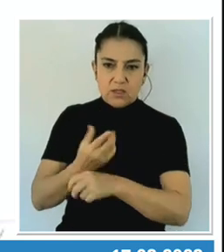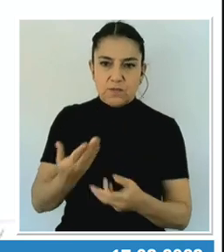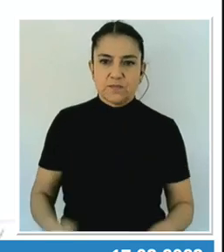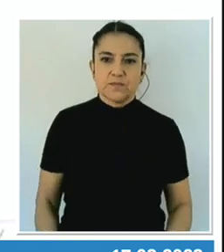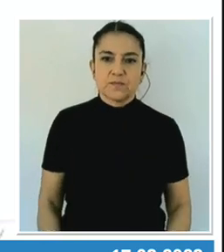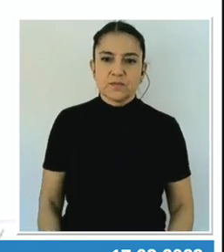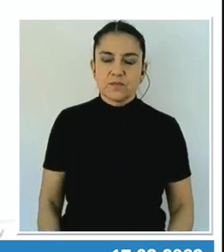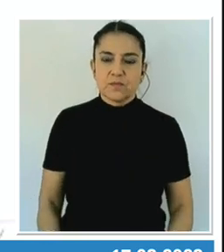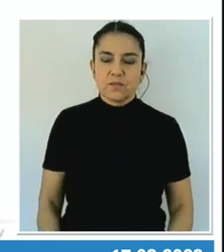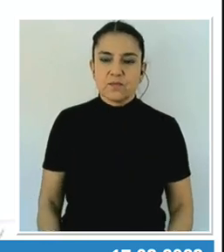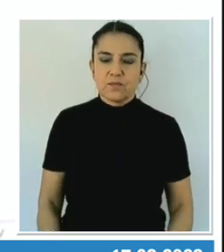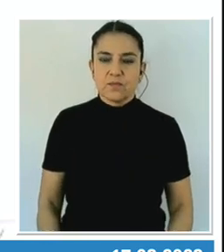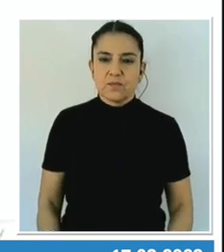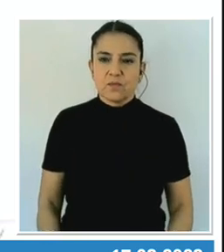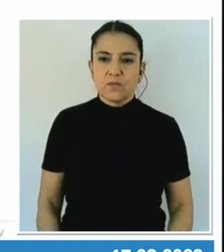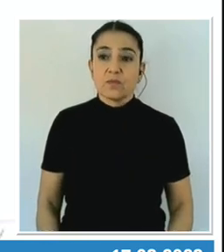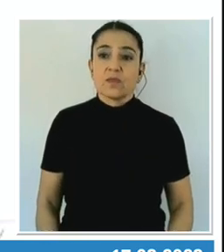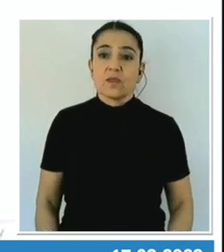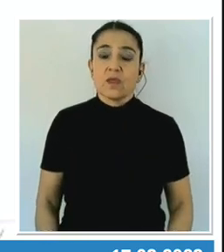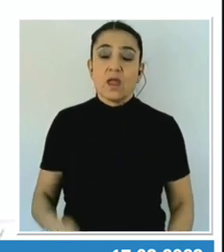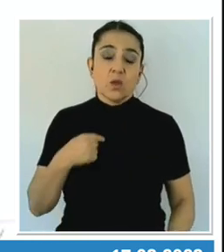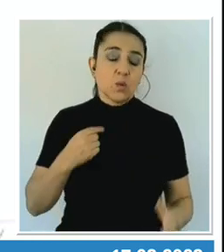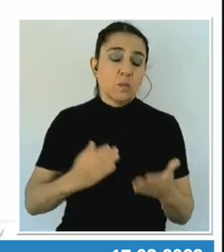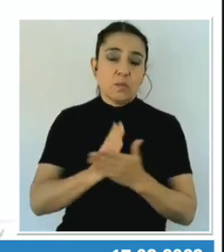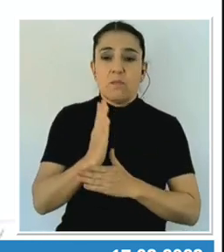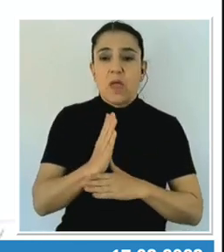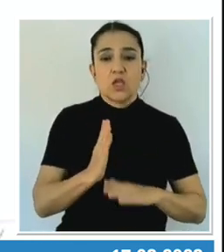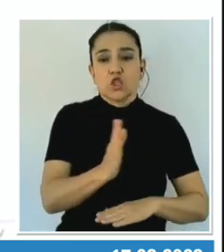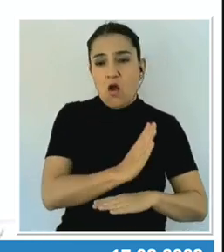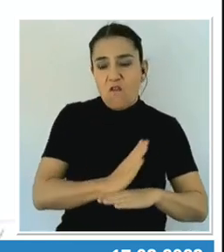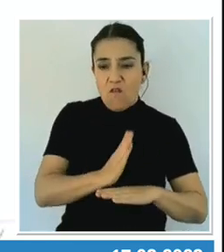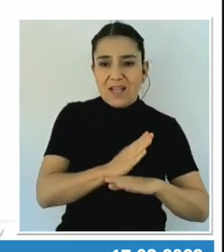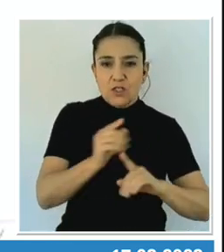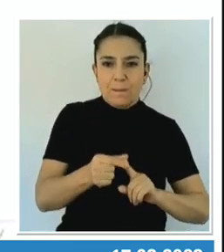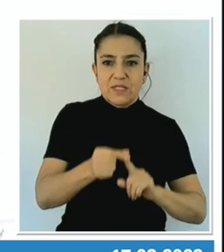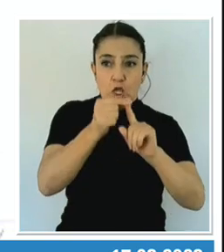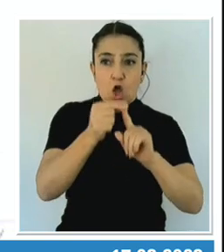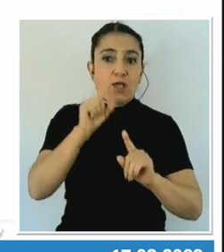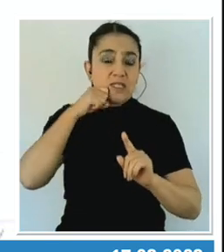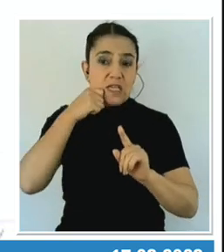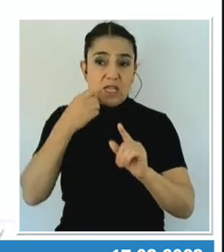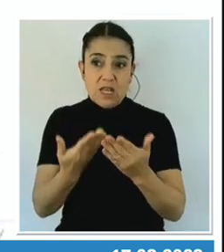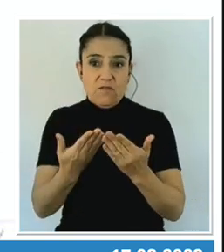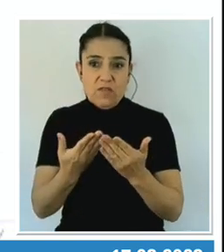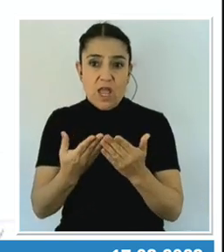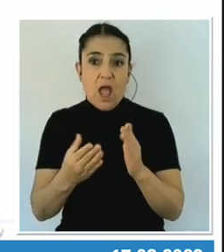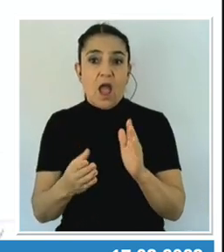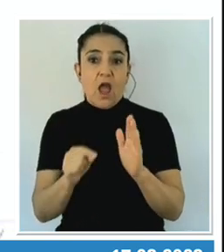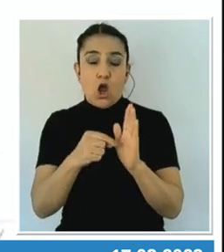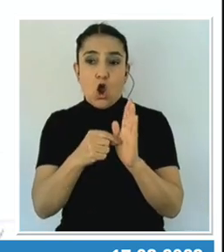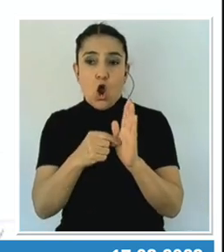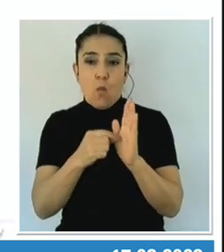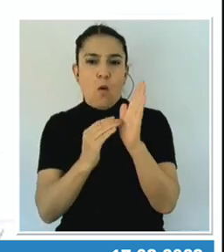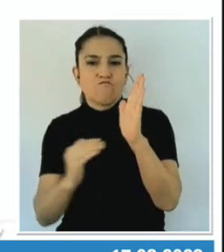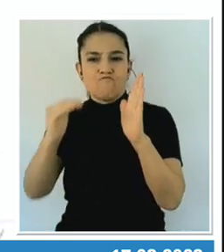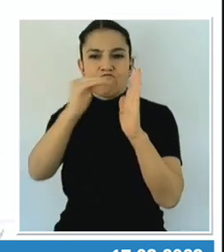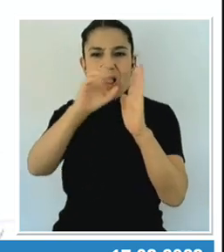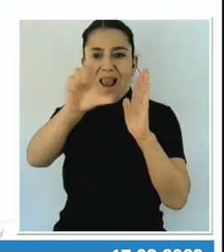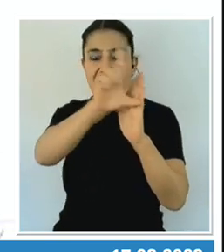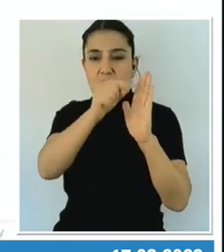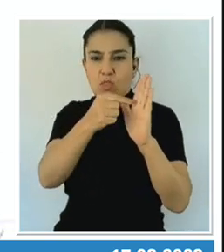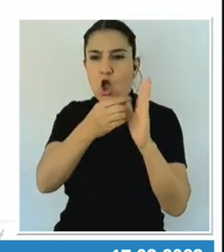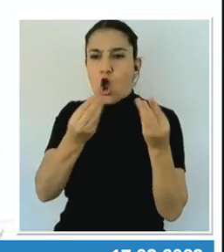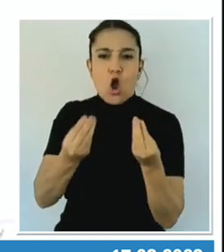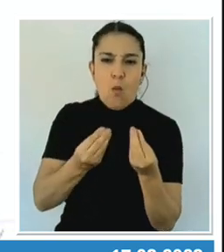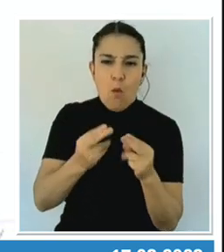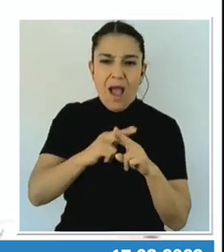Si bien parto de la base de que los principios pueden referirse al orgánico, es decir, a la forma en que actúan los poderes públicos y